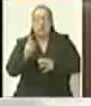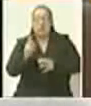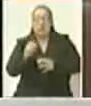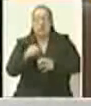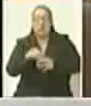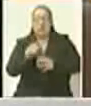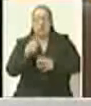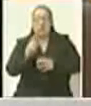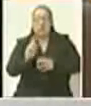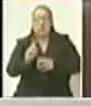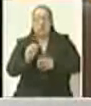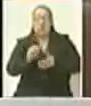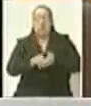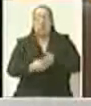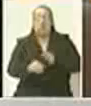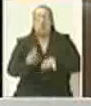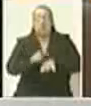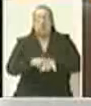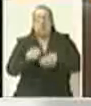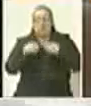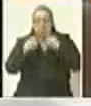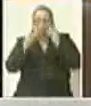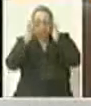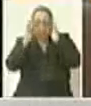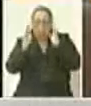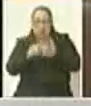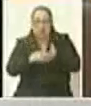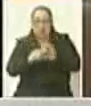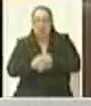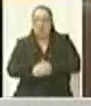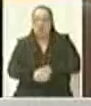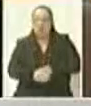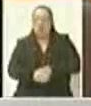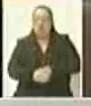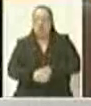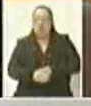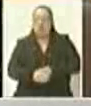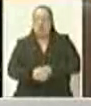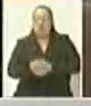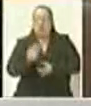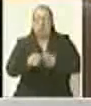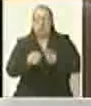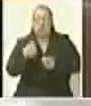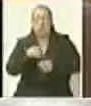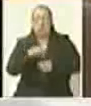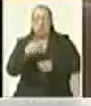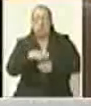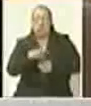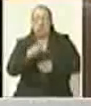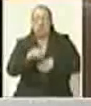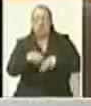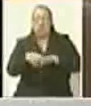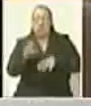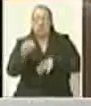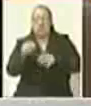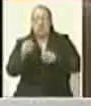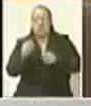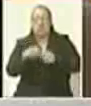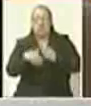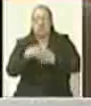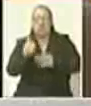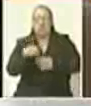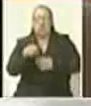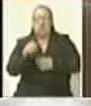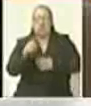es muy dramático. Y lo que a mí me llama la atención es la indiferencia de las autoridades, tanto del ANA,